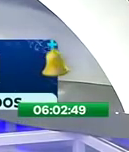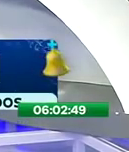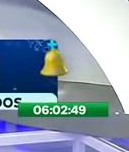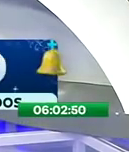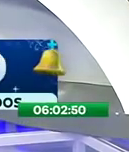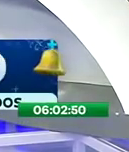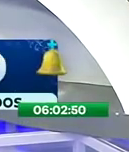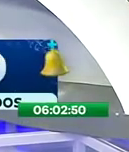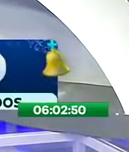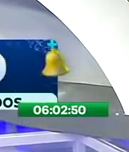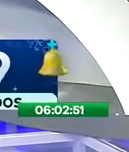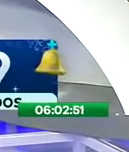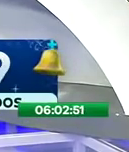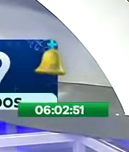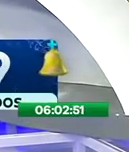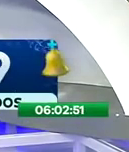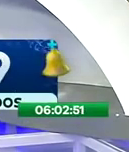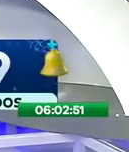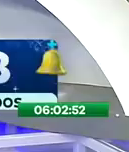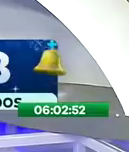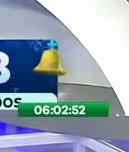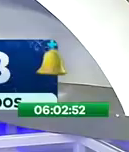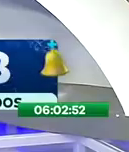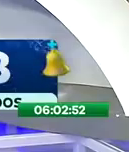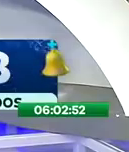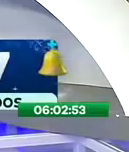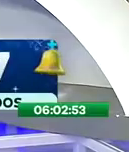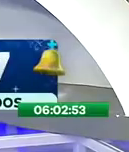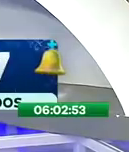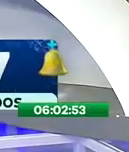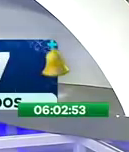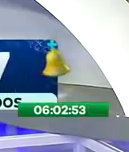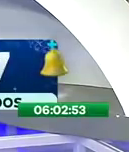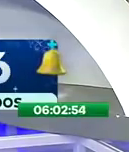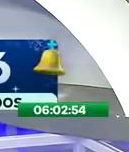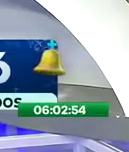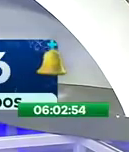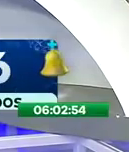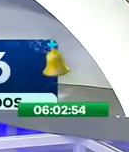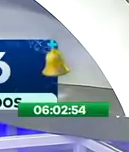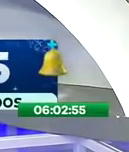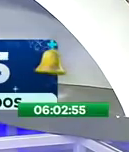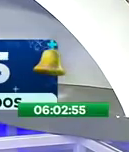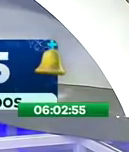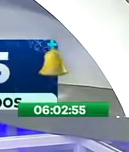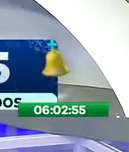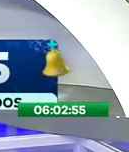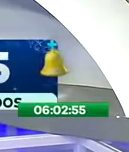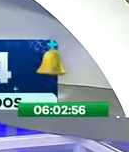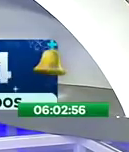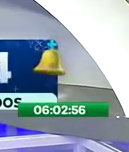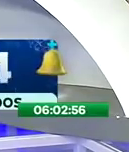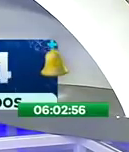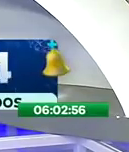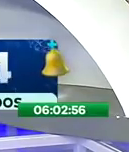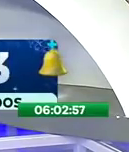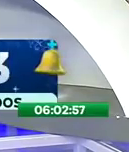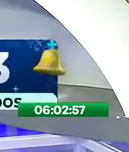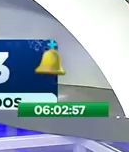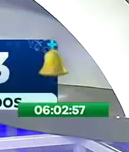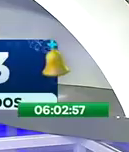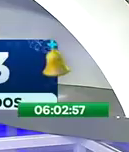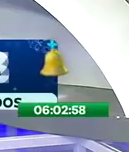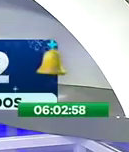verdad. La gente quiere saber. Y en este tiempo estoy viendo como que si mi juguetería está sin muñeco. Se ha cerrado la juguetería.